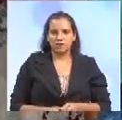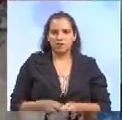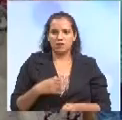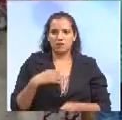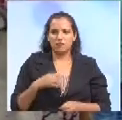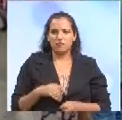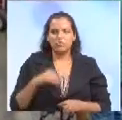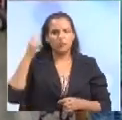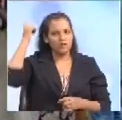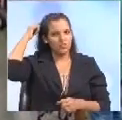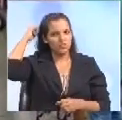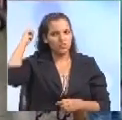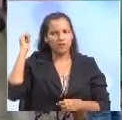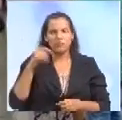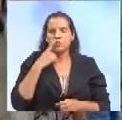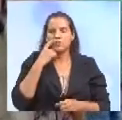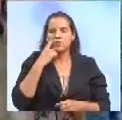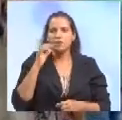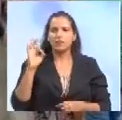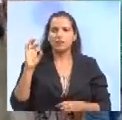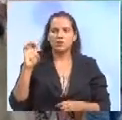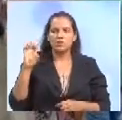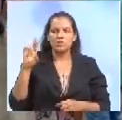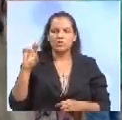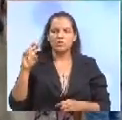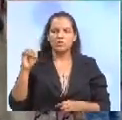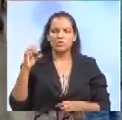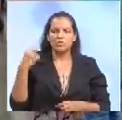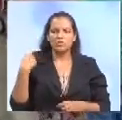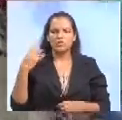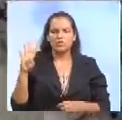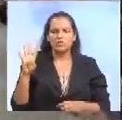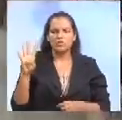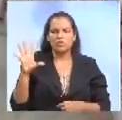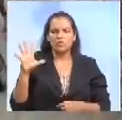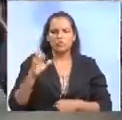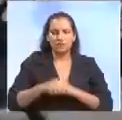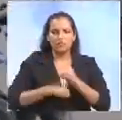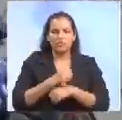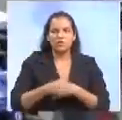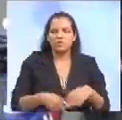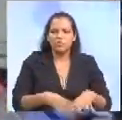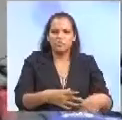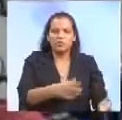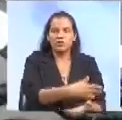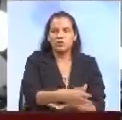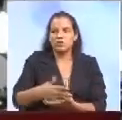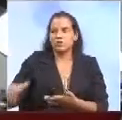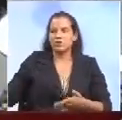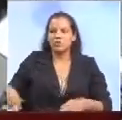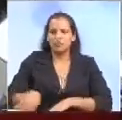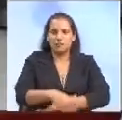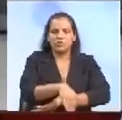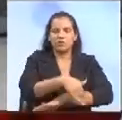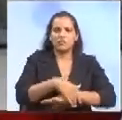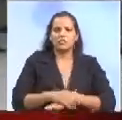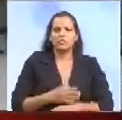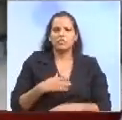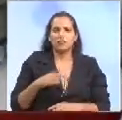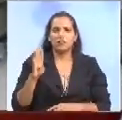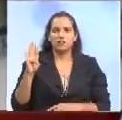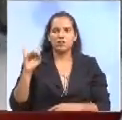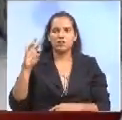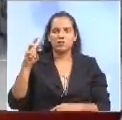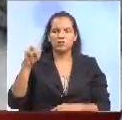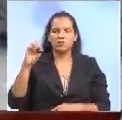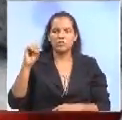La masa encefálica de Fernando Angulo Silva, de casi 45 años, quedó esparcida en la calzada, en la vía a la altura